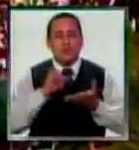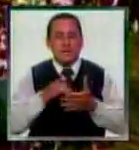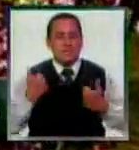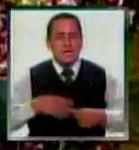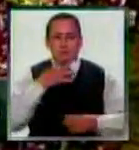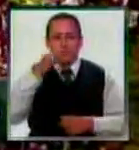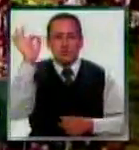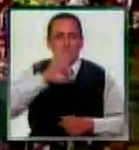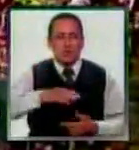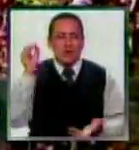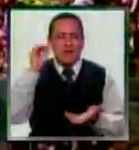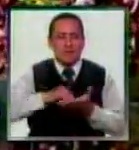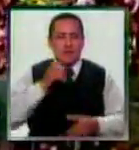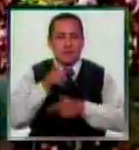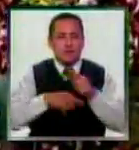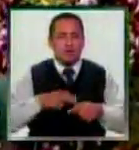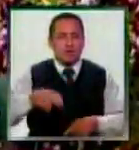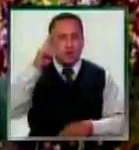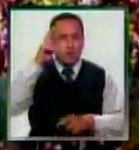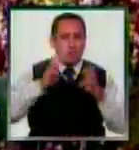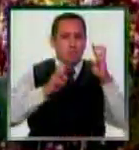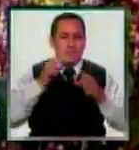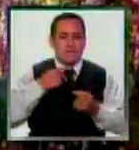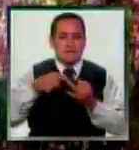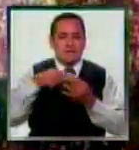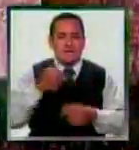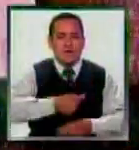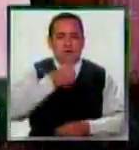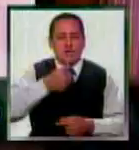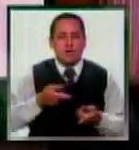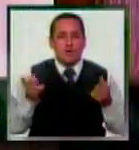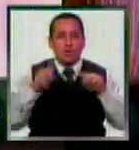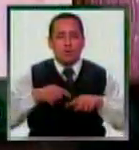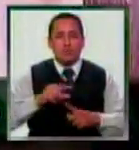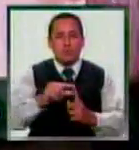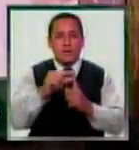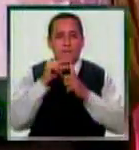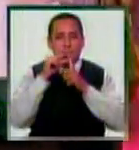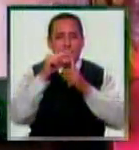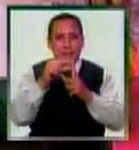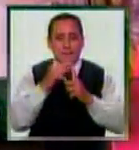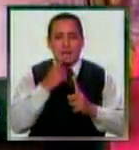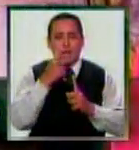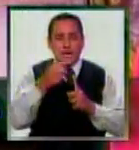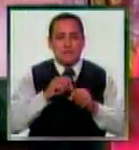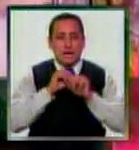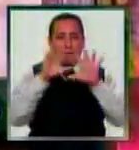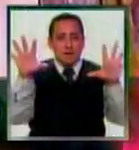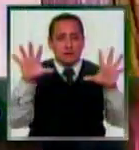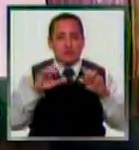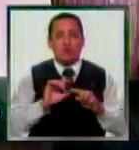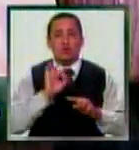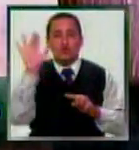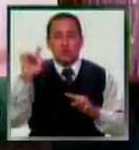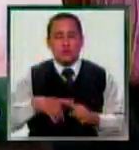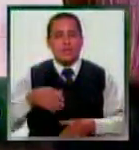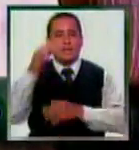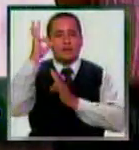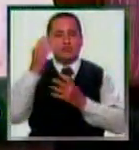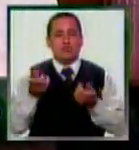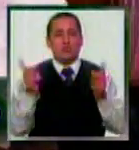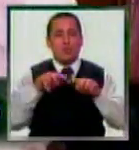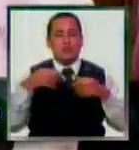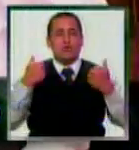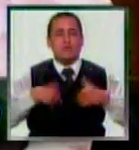nunca más el pueblo desconfiará de sus autoridades cuando una palabra es en campaña y otro el discurso cuando